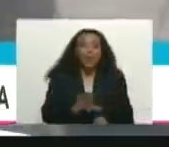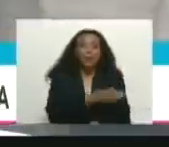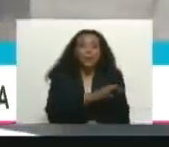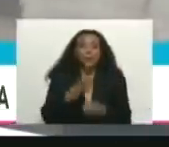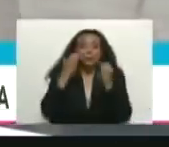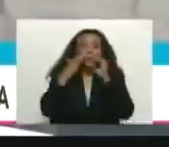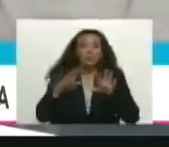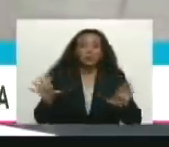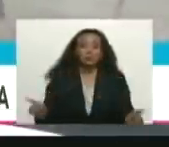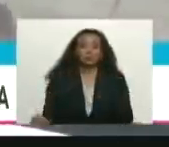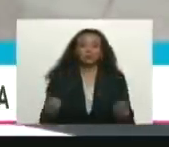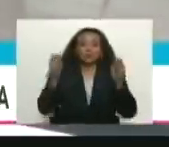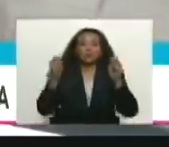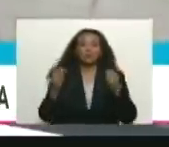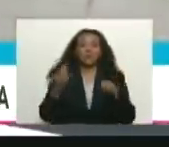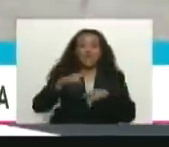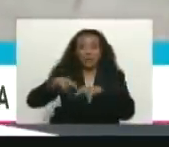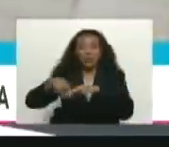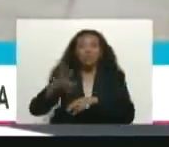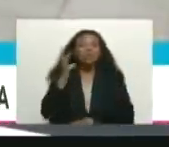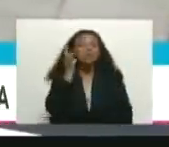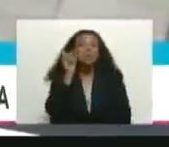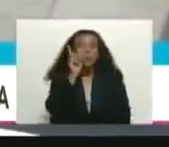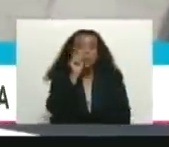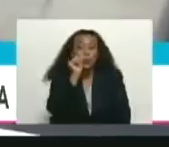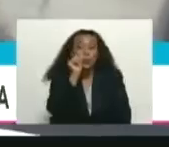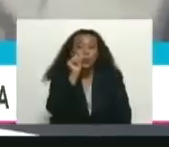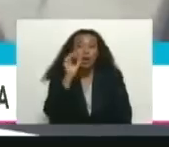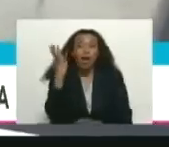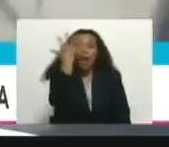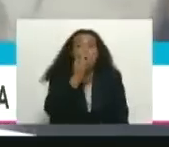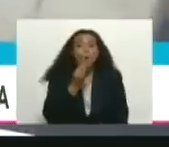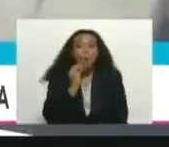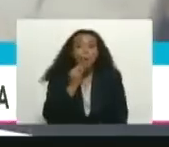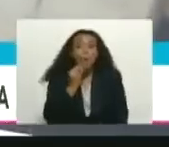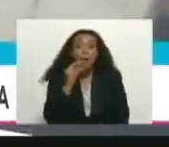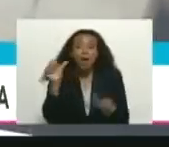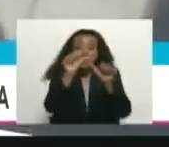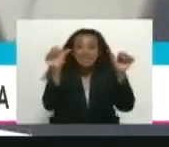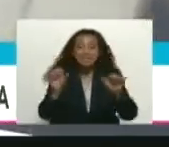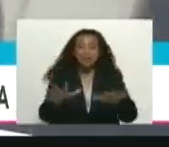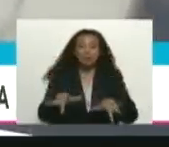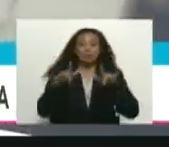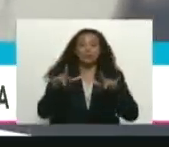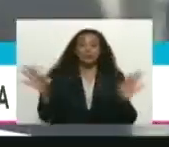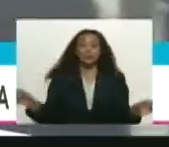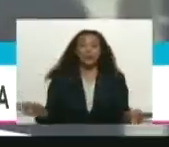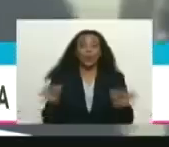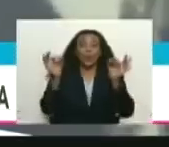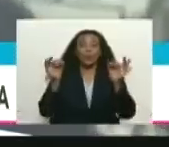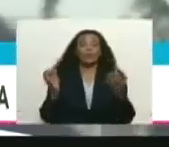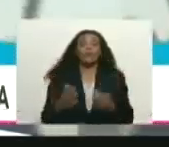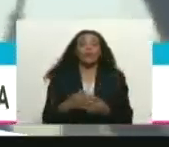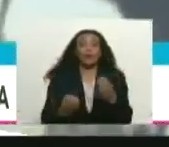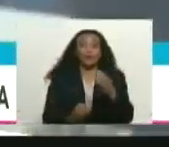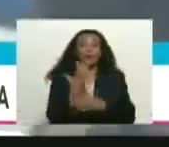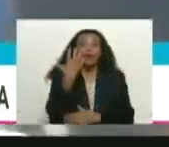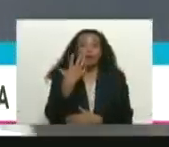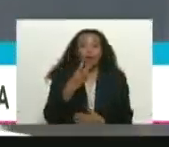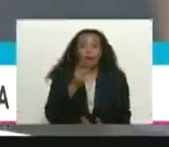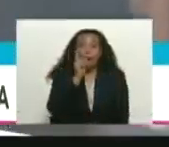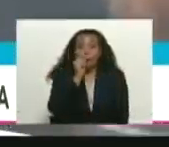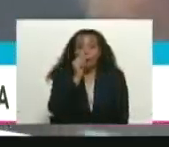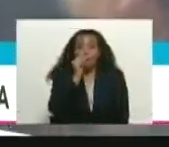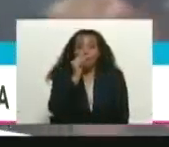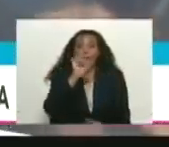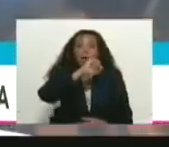desbordado de los niños y niñas y jóvenes del sistema de orquesta Simón Bolívar, fundado por el maestro